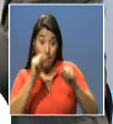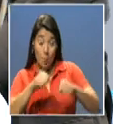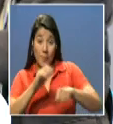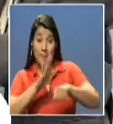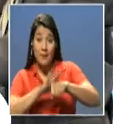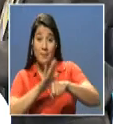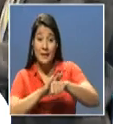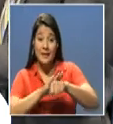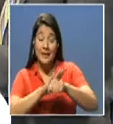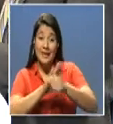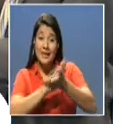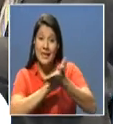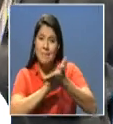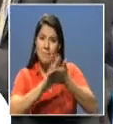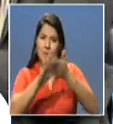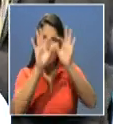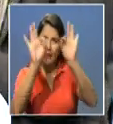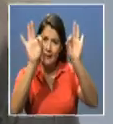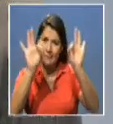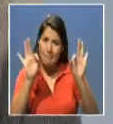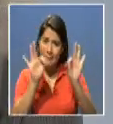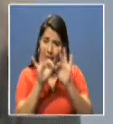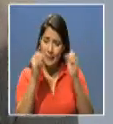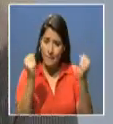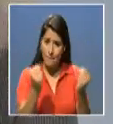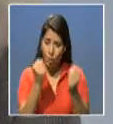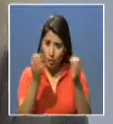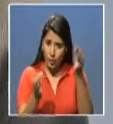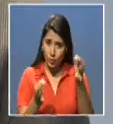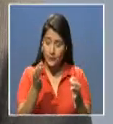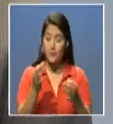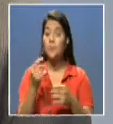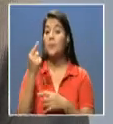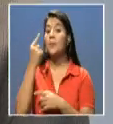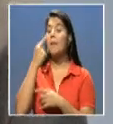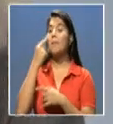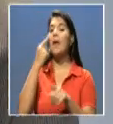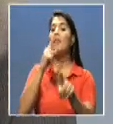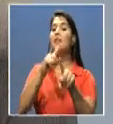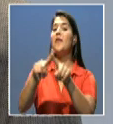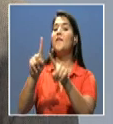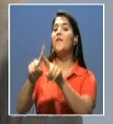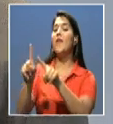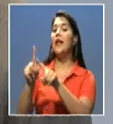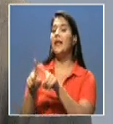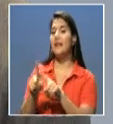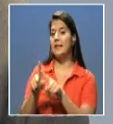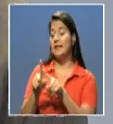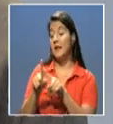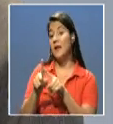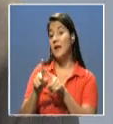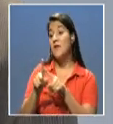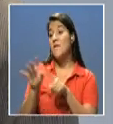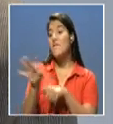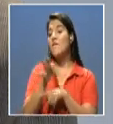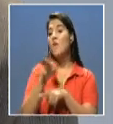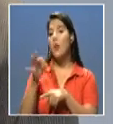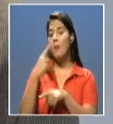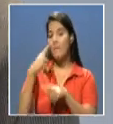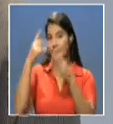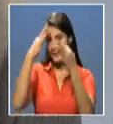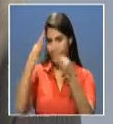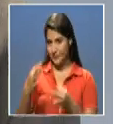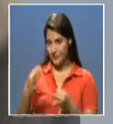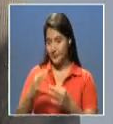poco la imagen del Poder Judicial. Mire, hay diferentes niveles de toma de decisiones. Por ejemplo,